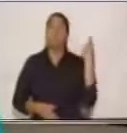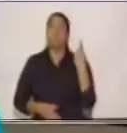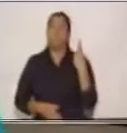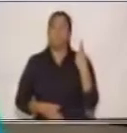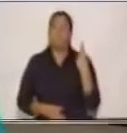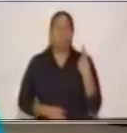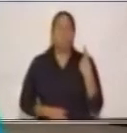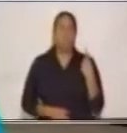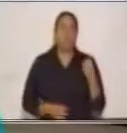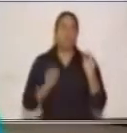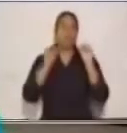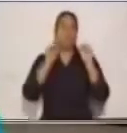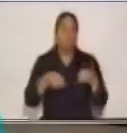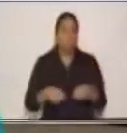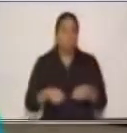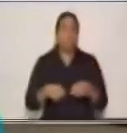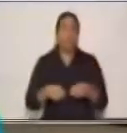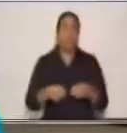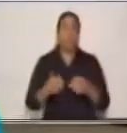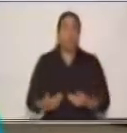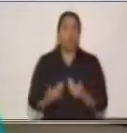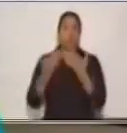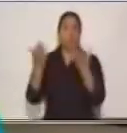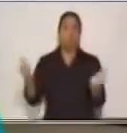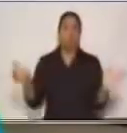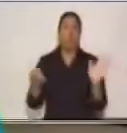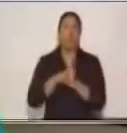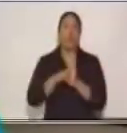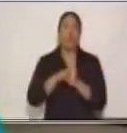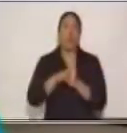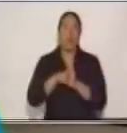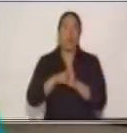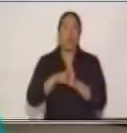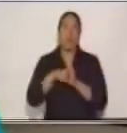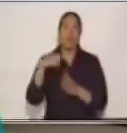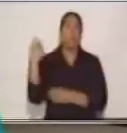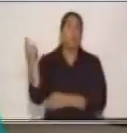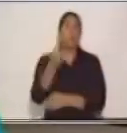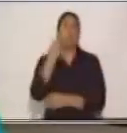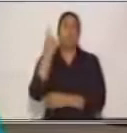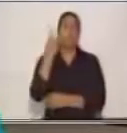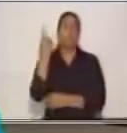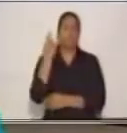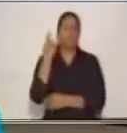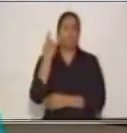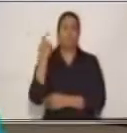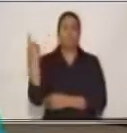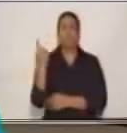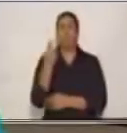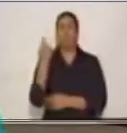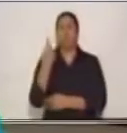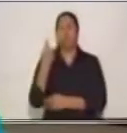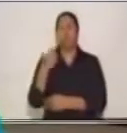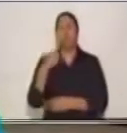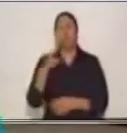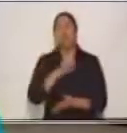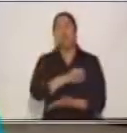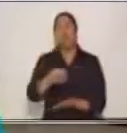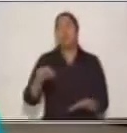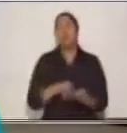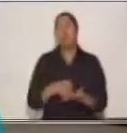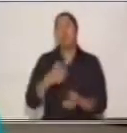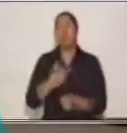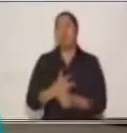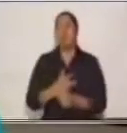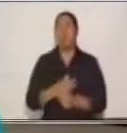desarrollar una gran ley, que es la ley fundamental del Estado. Acá encontramos esta ley.